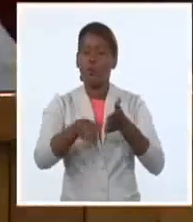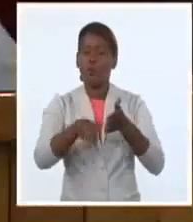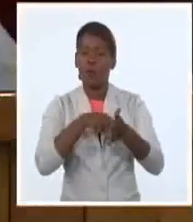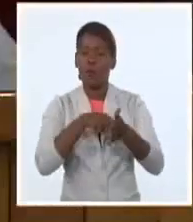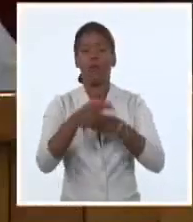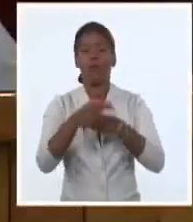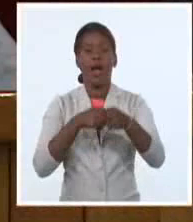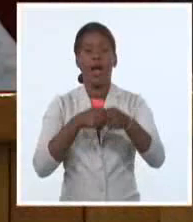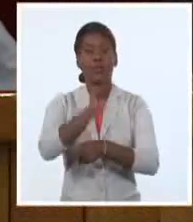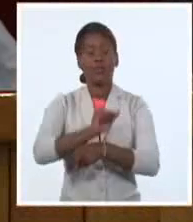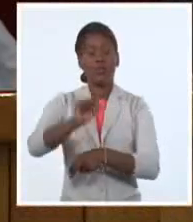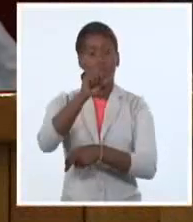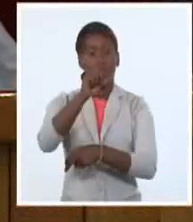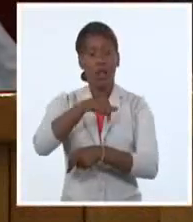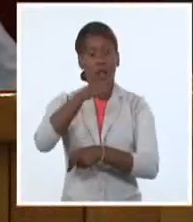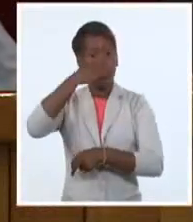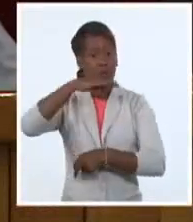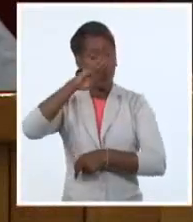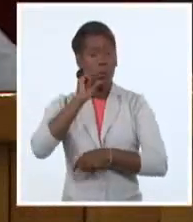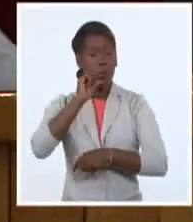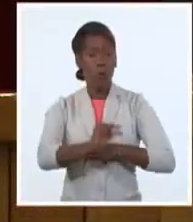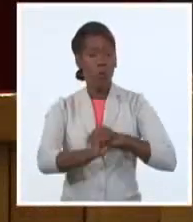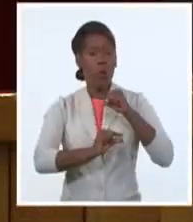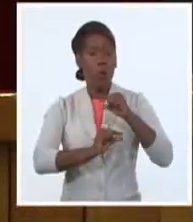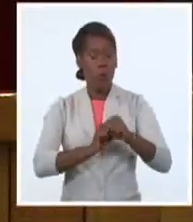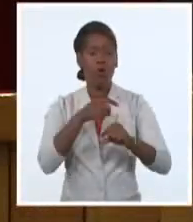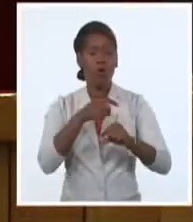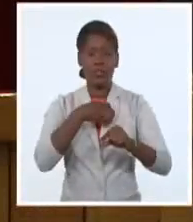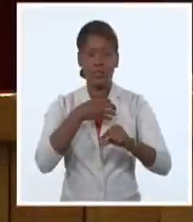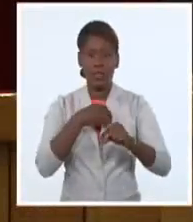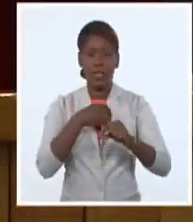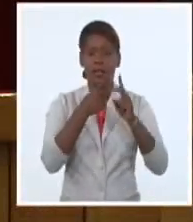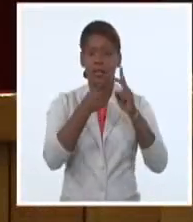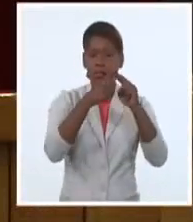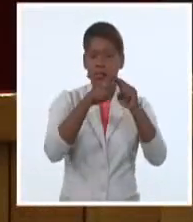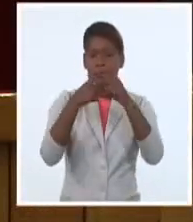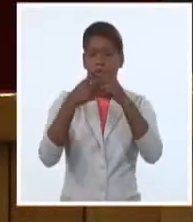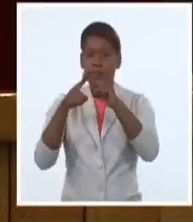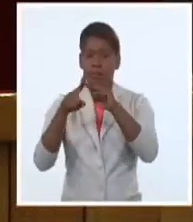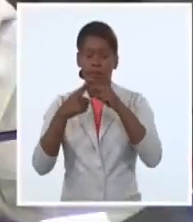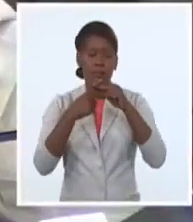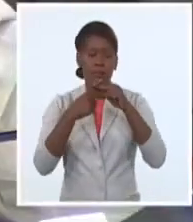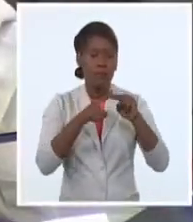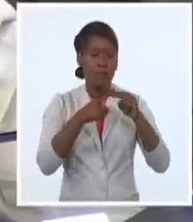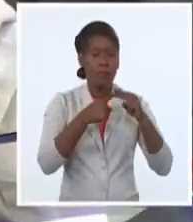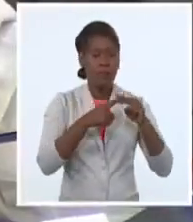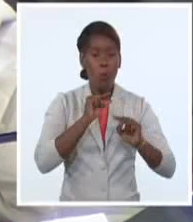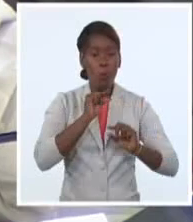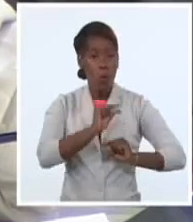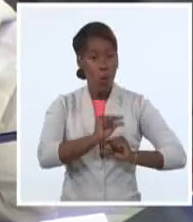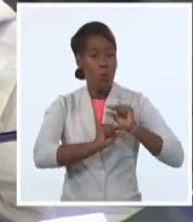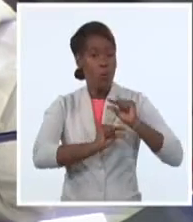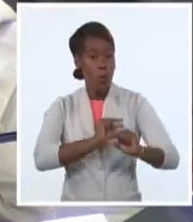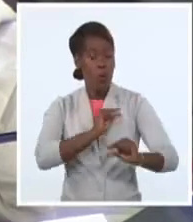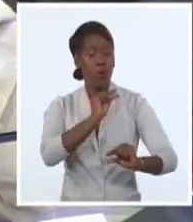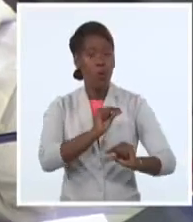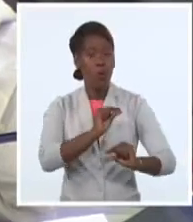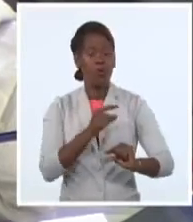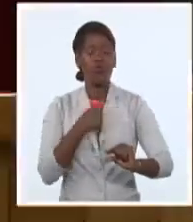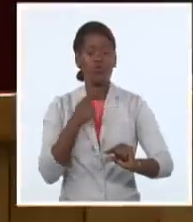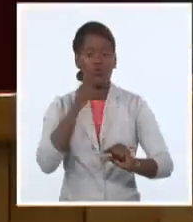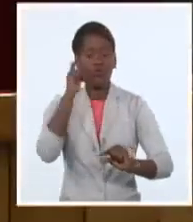social cubano y que se ha ido perfeccionando el sistema de dirección de nuestro gobierno, se ha decidido proceder a